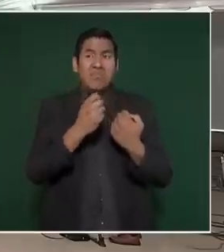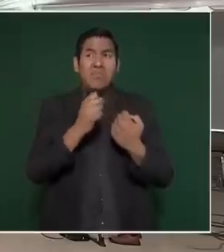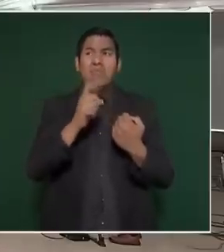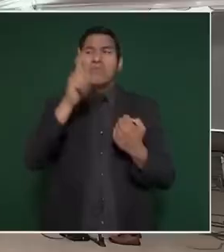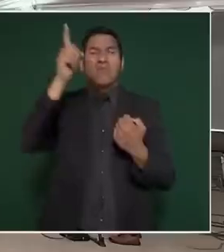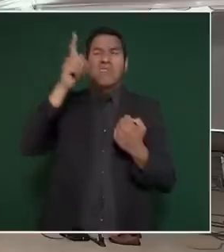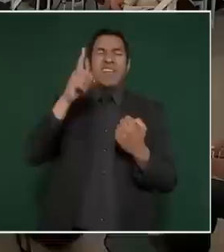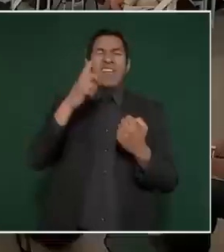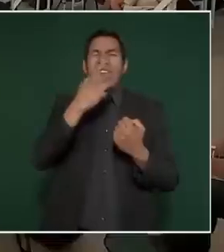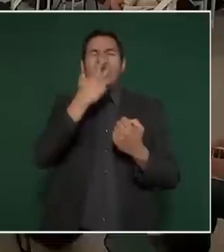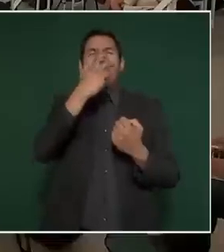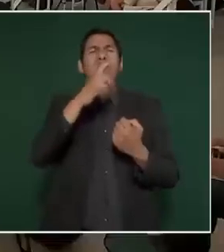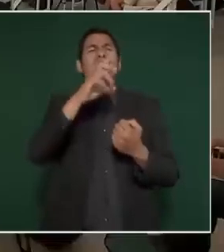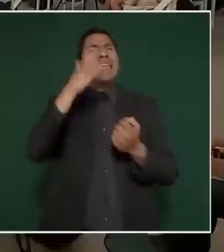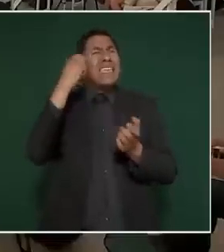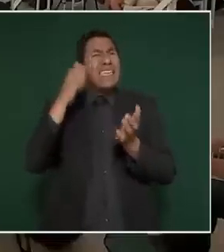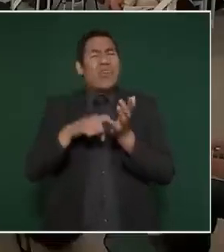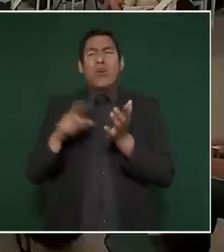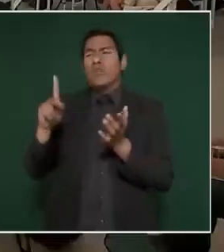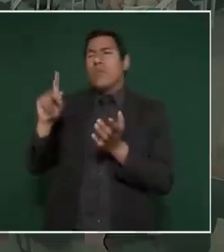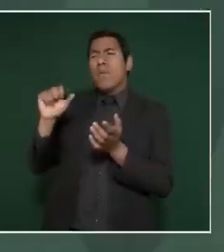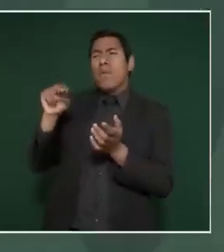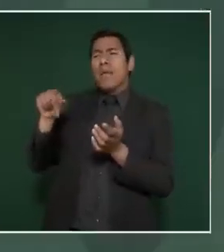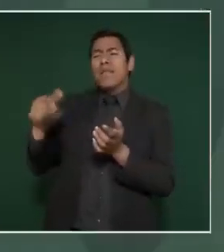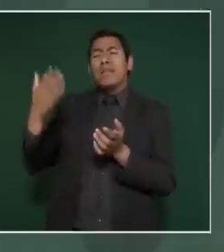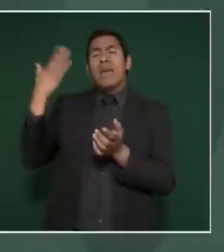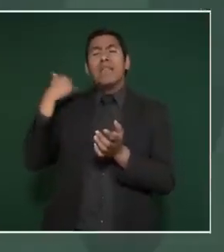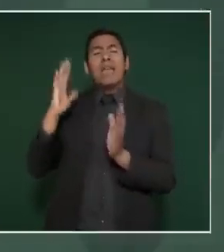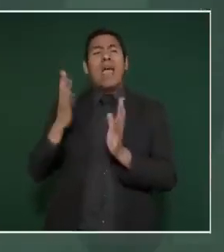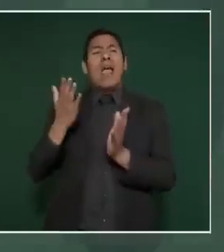Sí, pero ya no es uno.